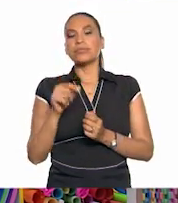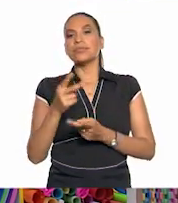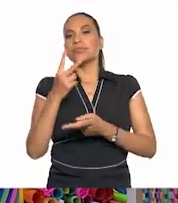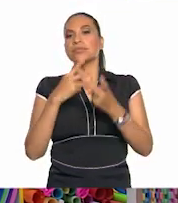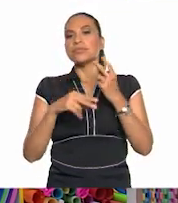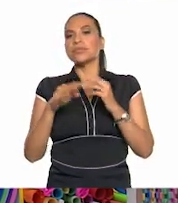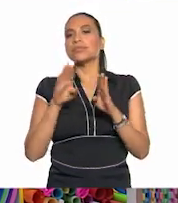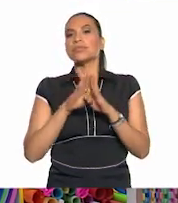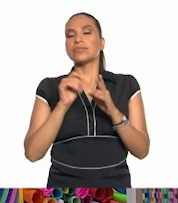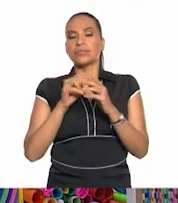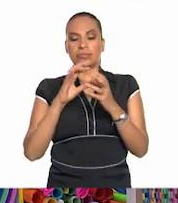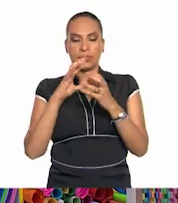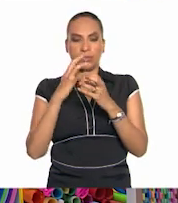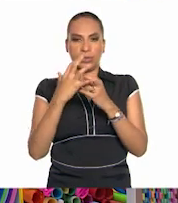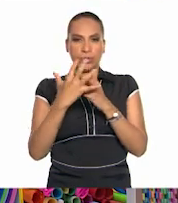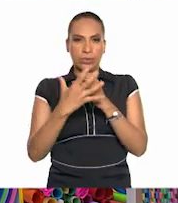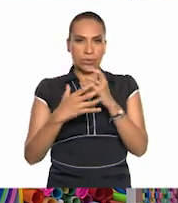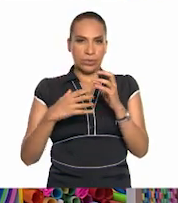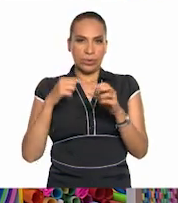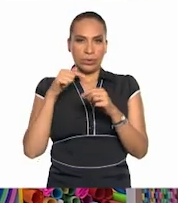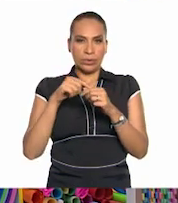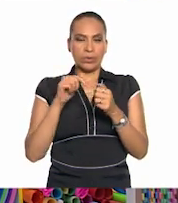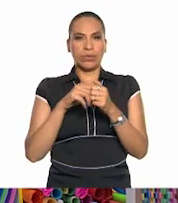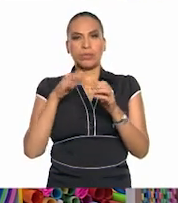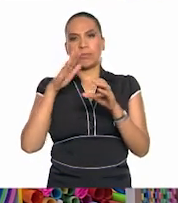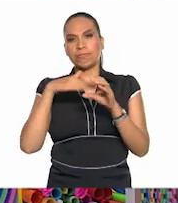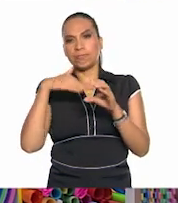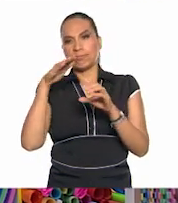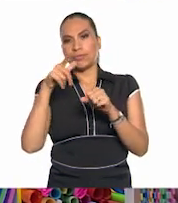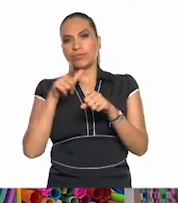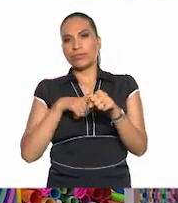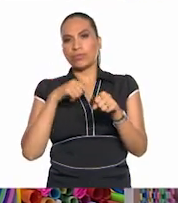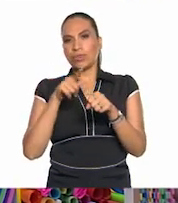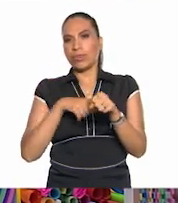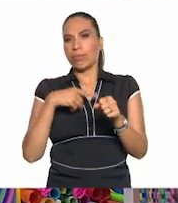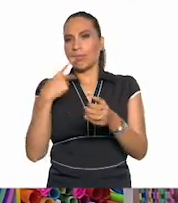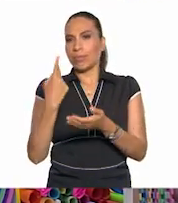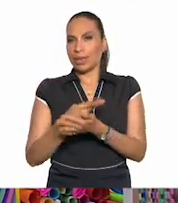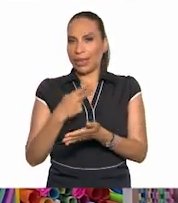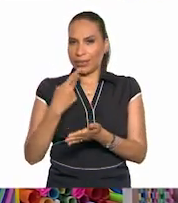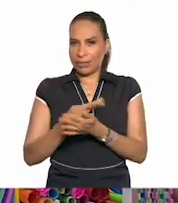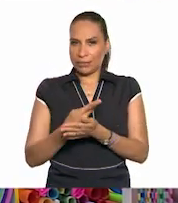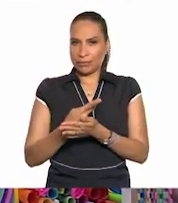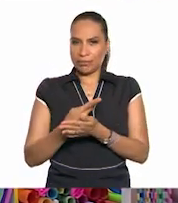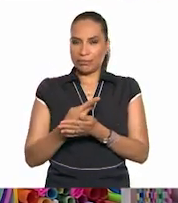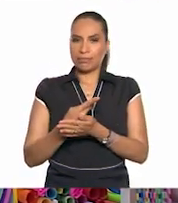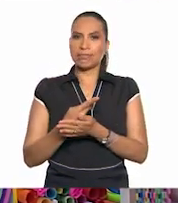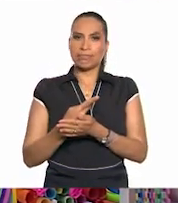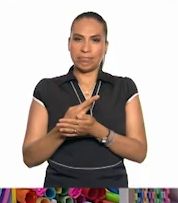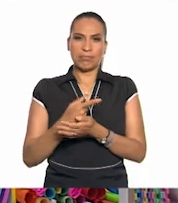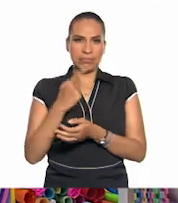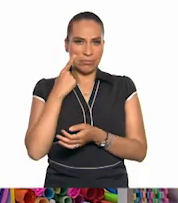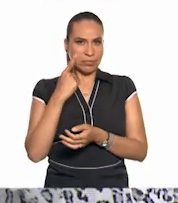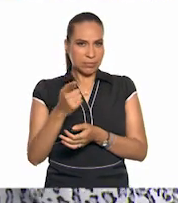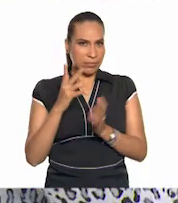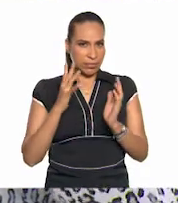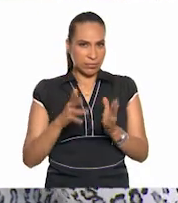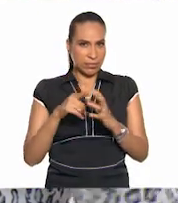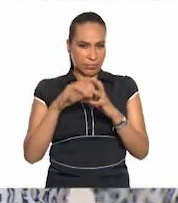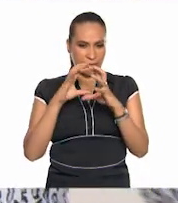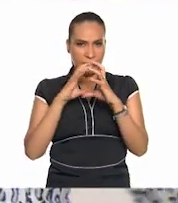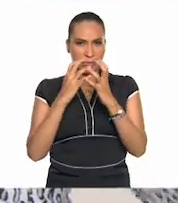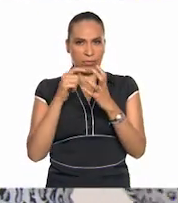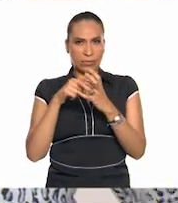la etapa como del cromado. Es decir, la pintan como de color plata. Sí, has visto que las